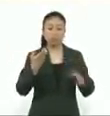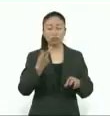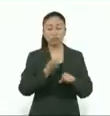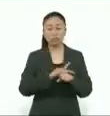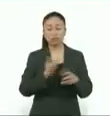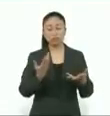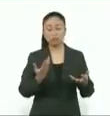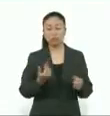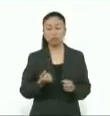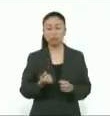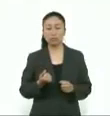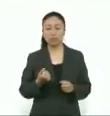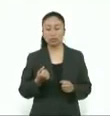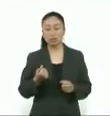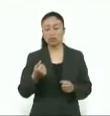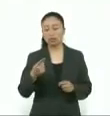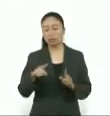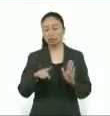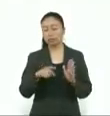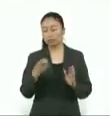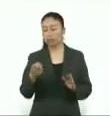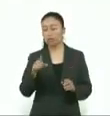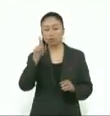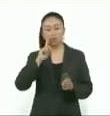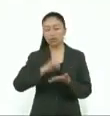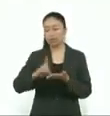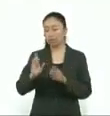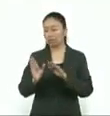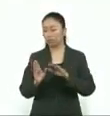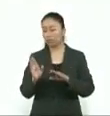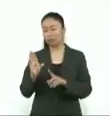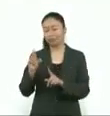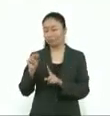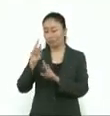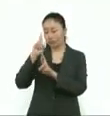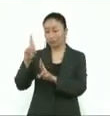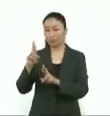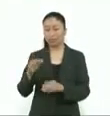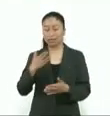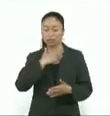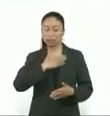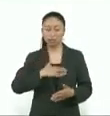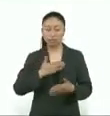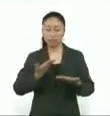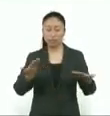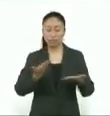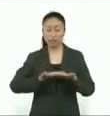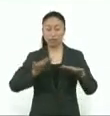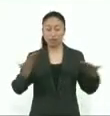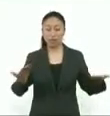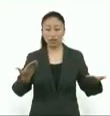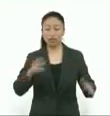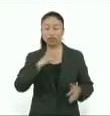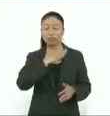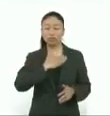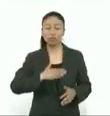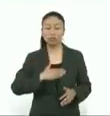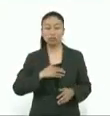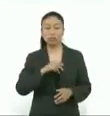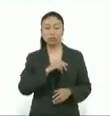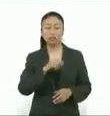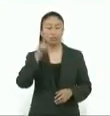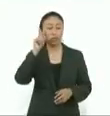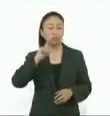de justicia, se trata de igualdad, justicia por las que ya no están aquí, justicia por